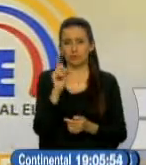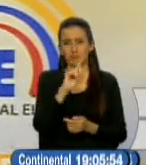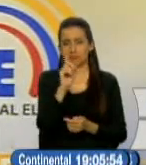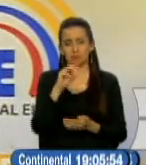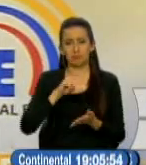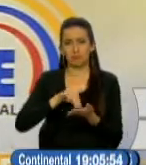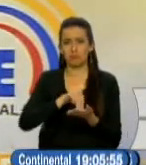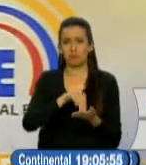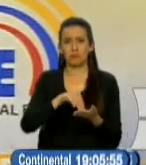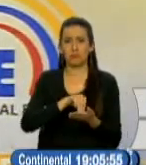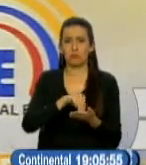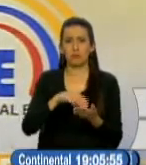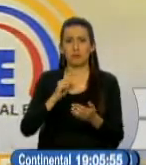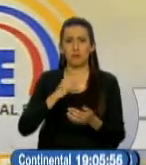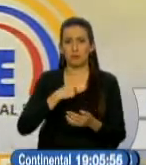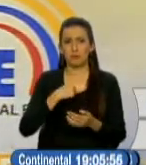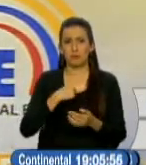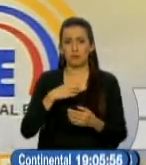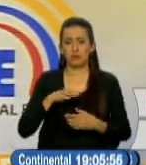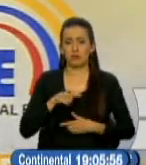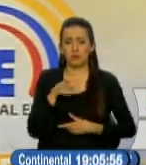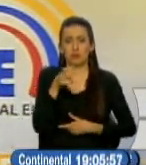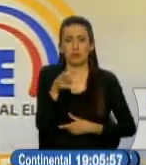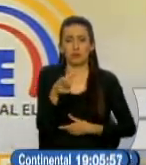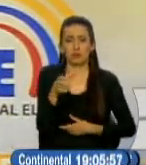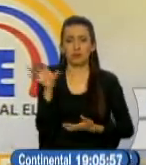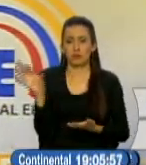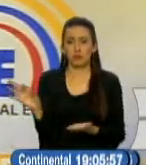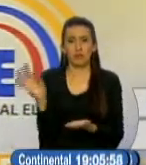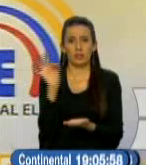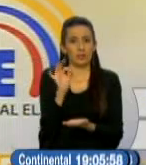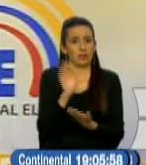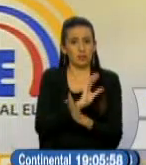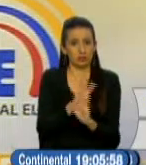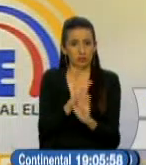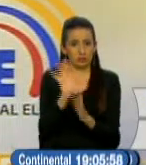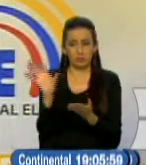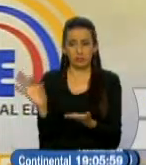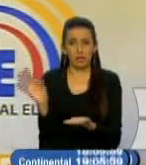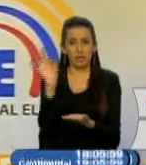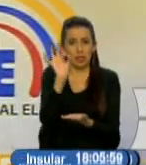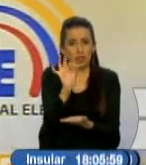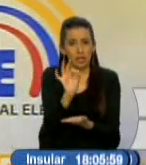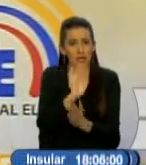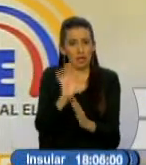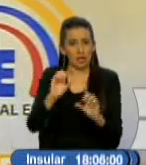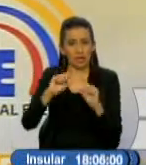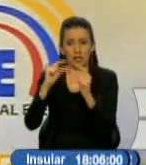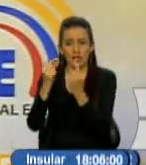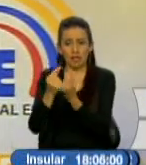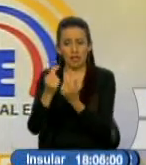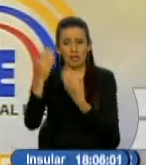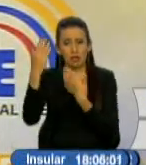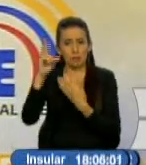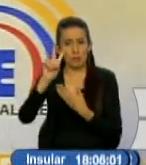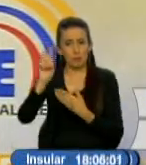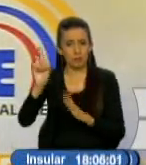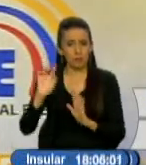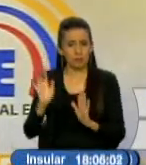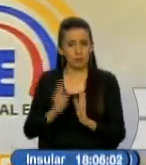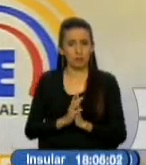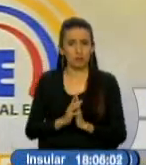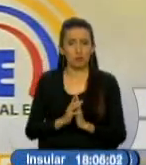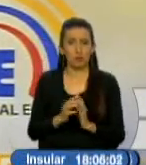Sí, yo ahora estoy delegado del binomio Creo Suma y no me arrepiento en absoluto. Y lo hago en